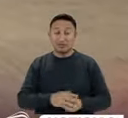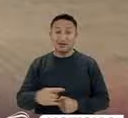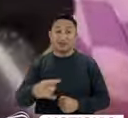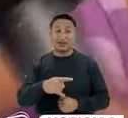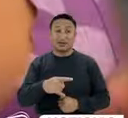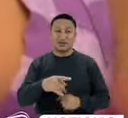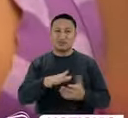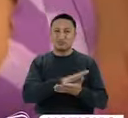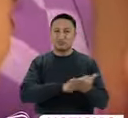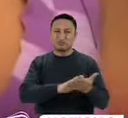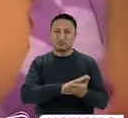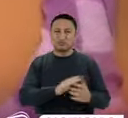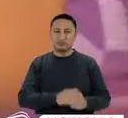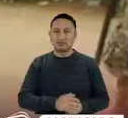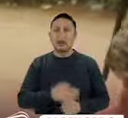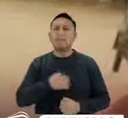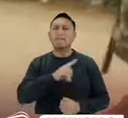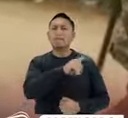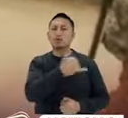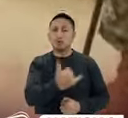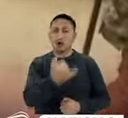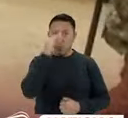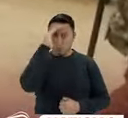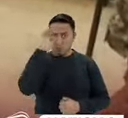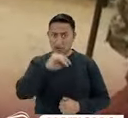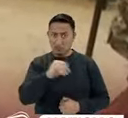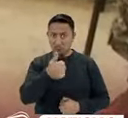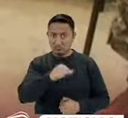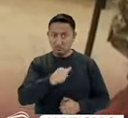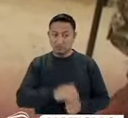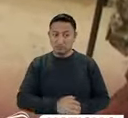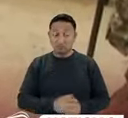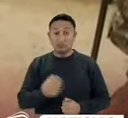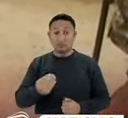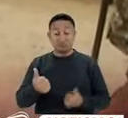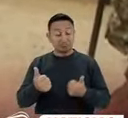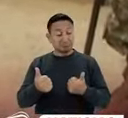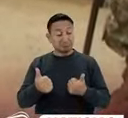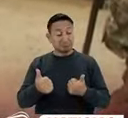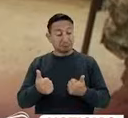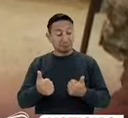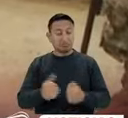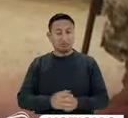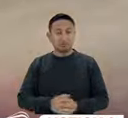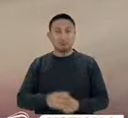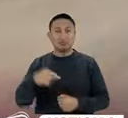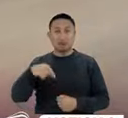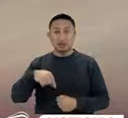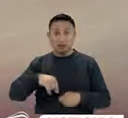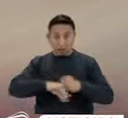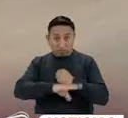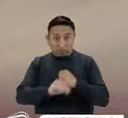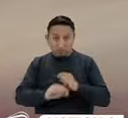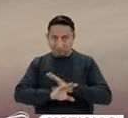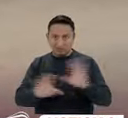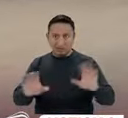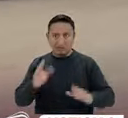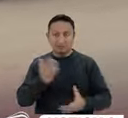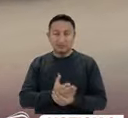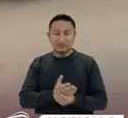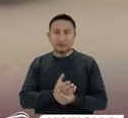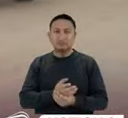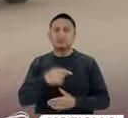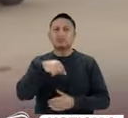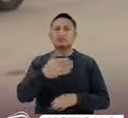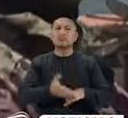zona. ¿Usted qué opina del operativo que ha hecho la policía? Para mí, para la juventud está bien. Algo bien porque ya se acaba la delincuencia, todo gracias a Dios. ¿Cómo estabas a su